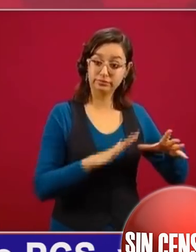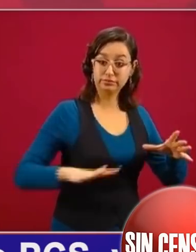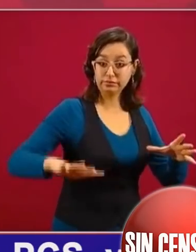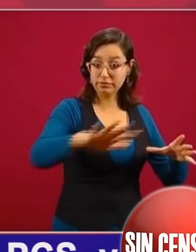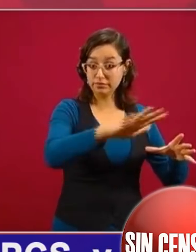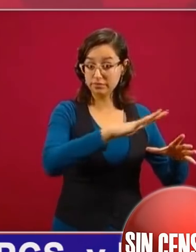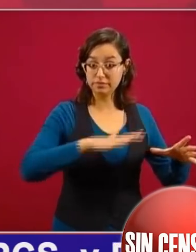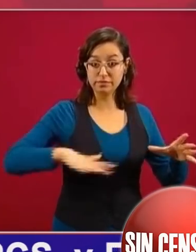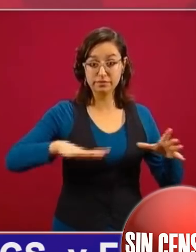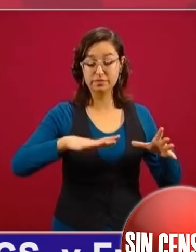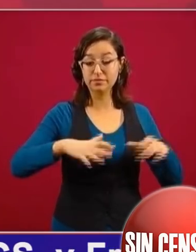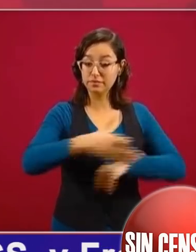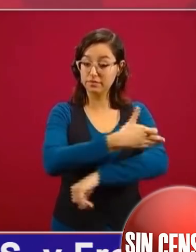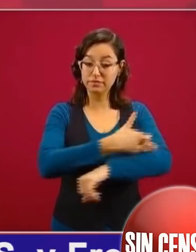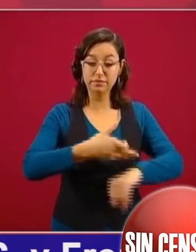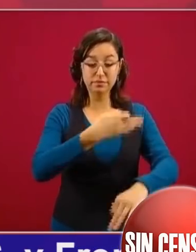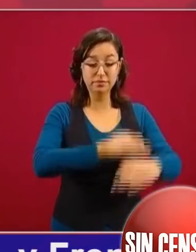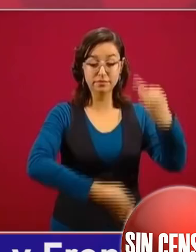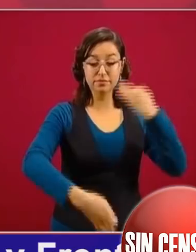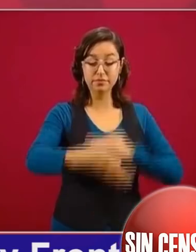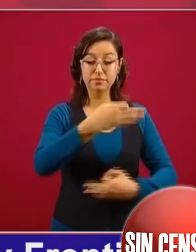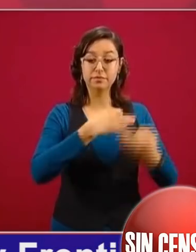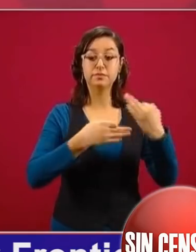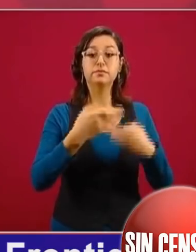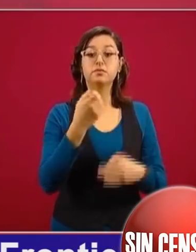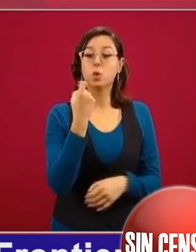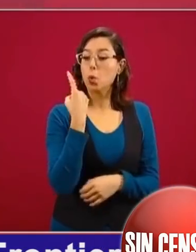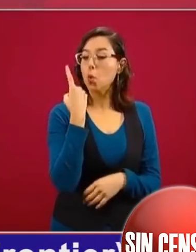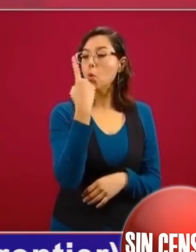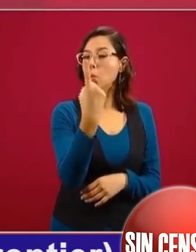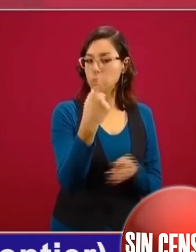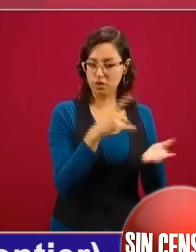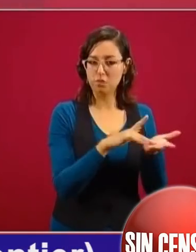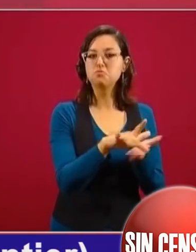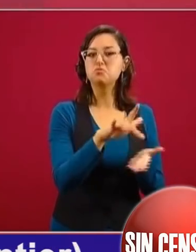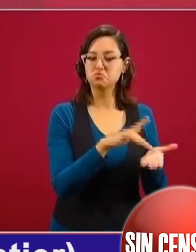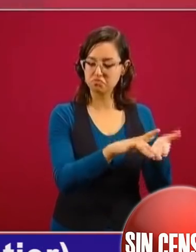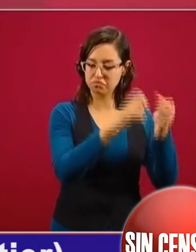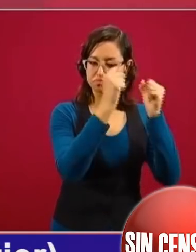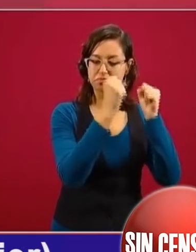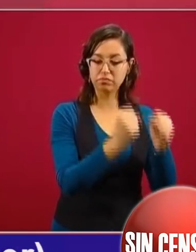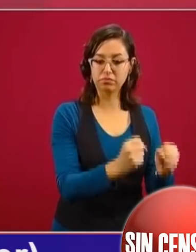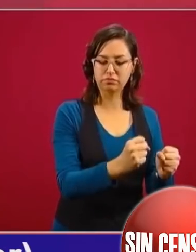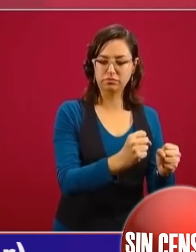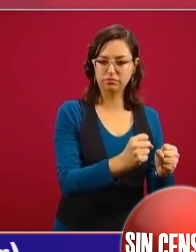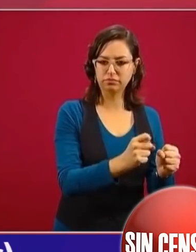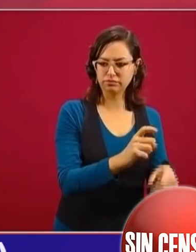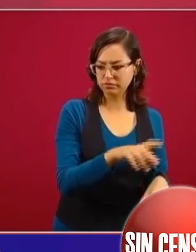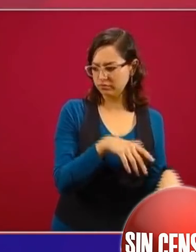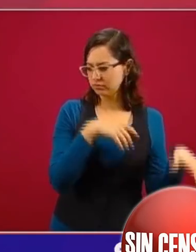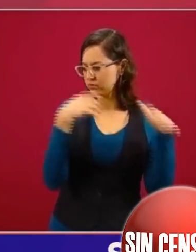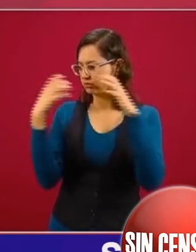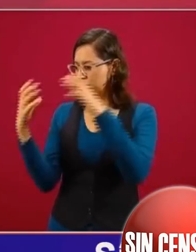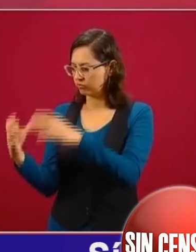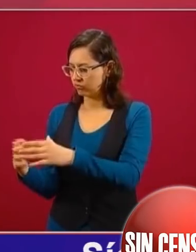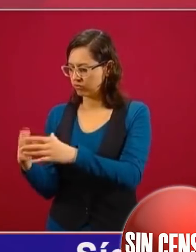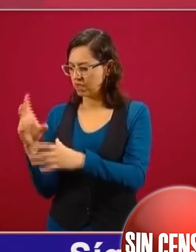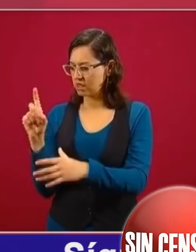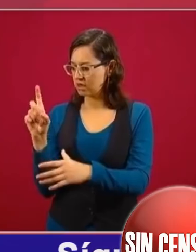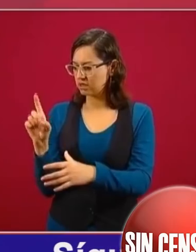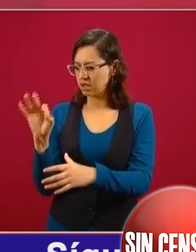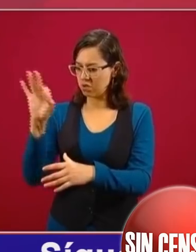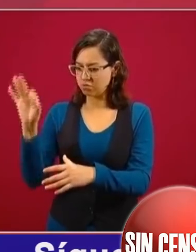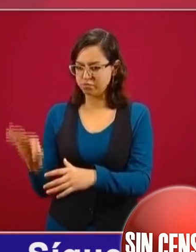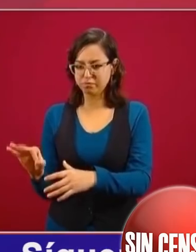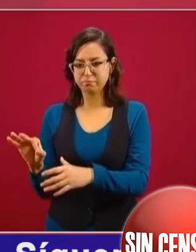de todas las familias, van a tener un apoyo. El 30% restante, que